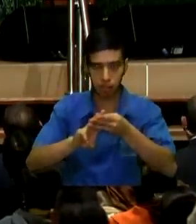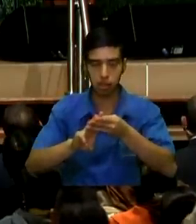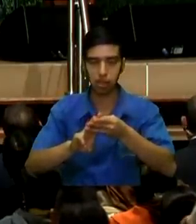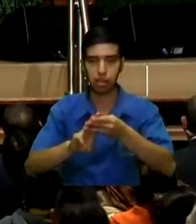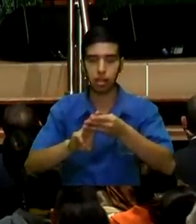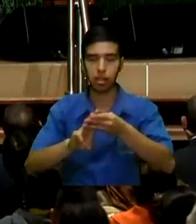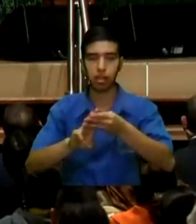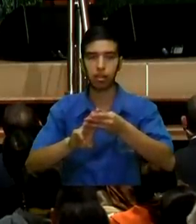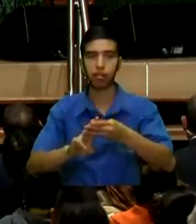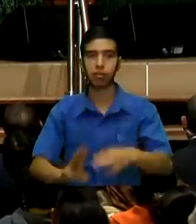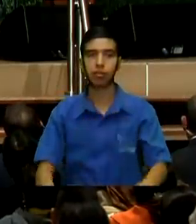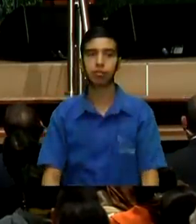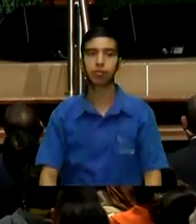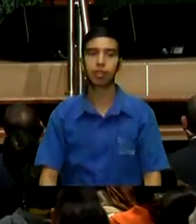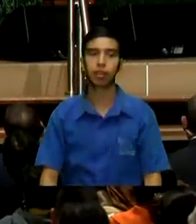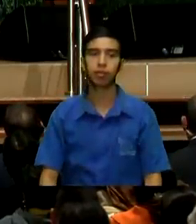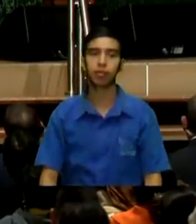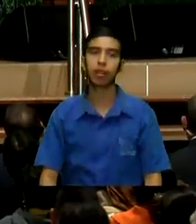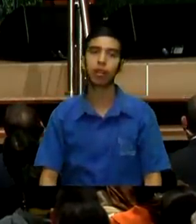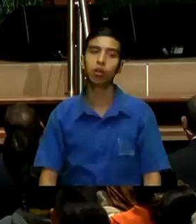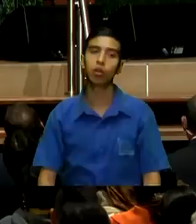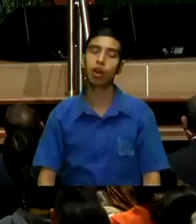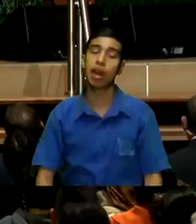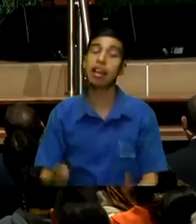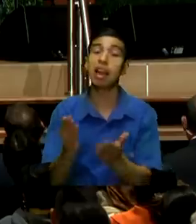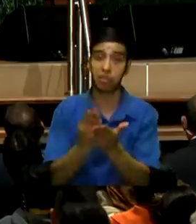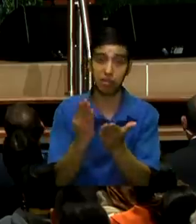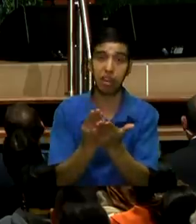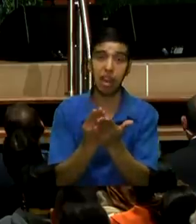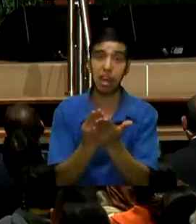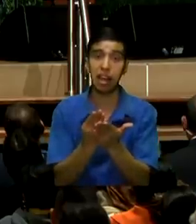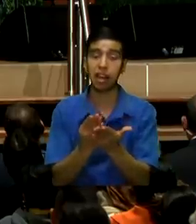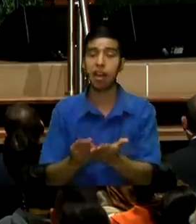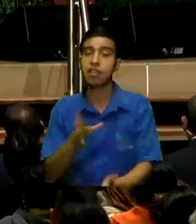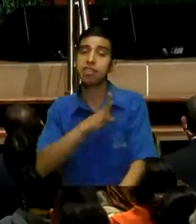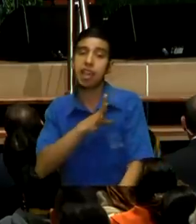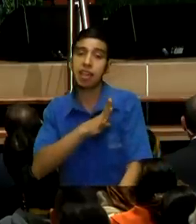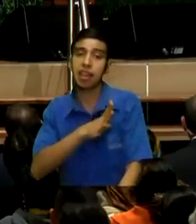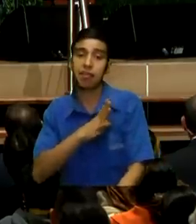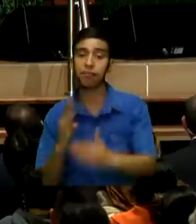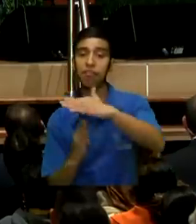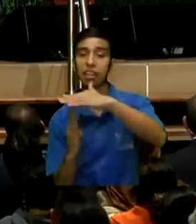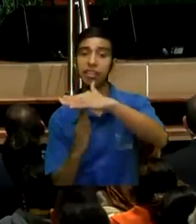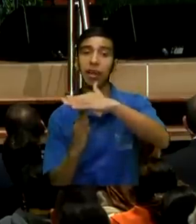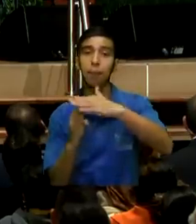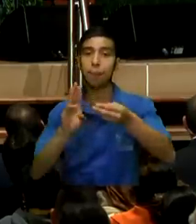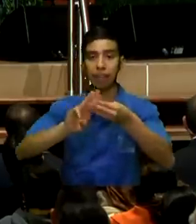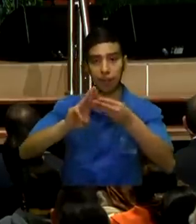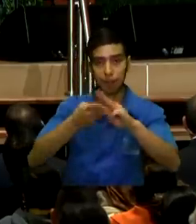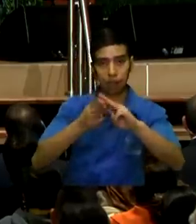opusieron todos y entre todos lo investigaron y llegaron a la conclusión al final cuando lo publicaron